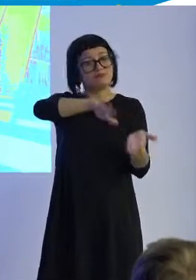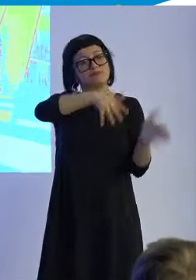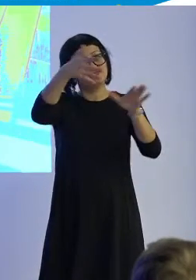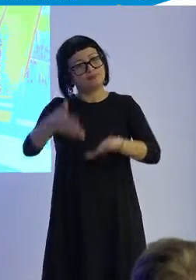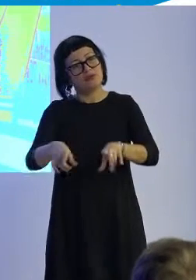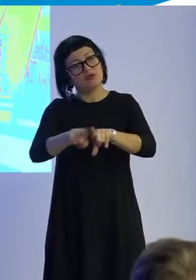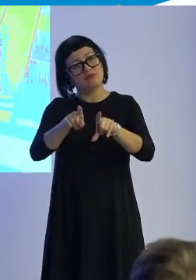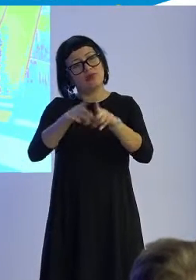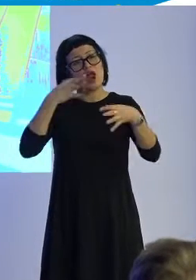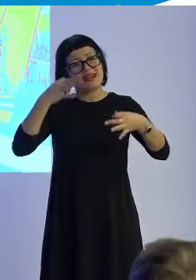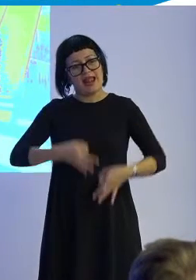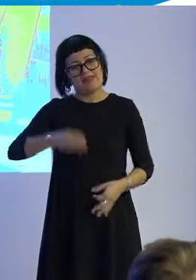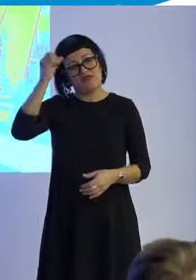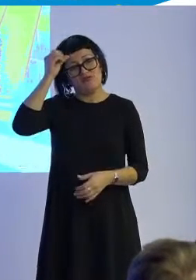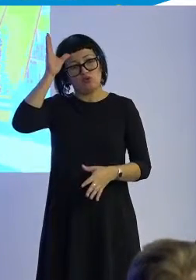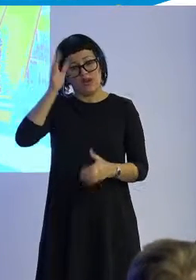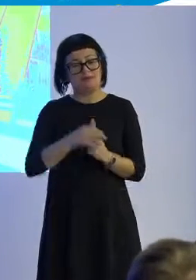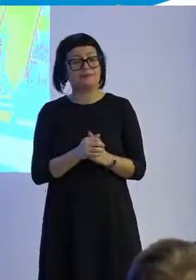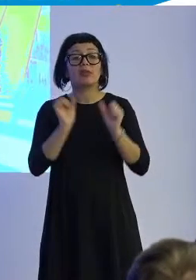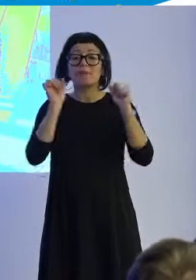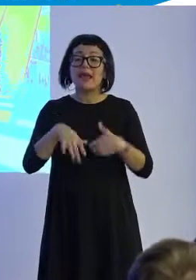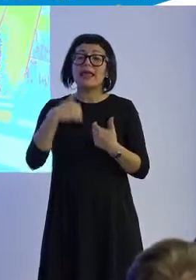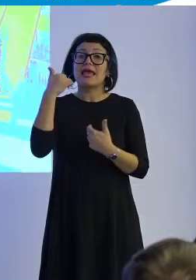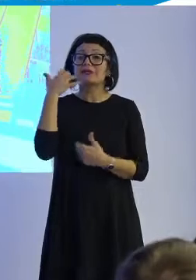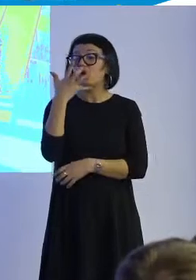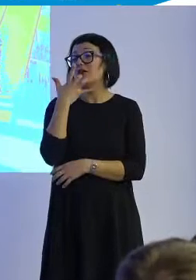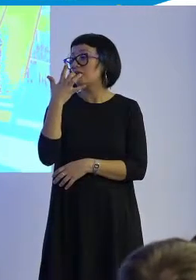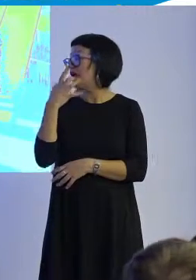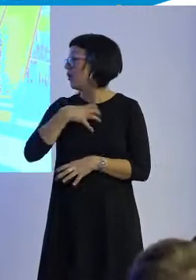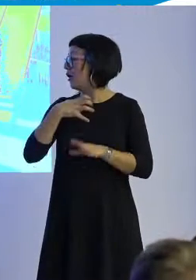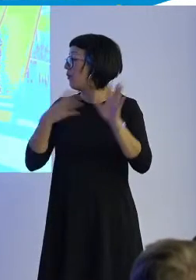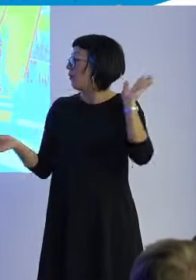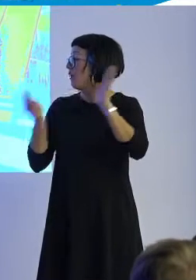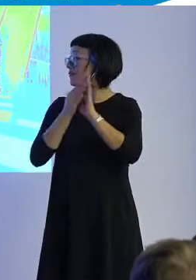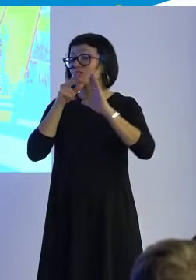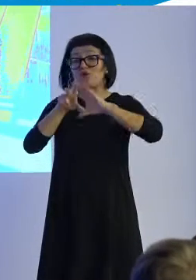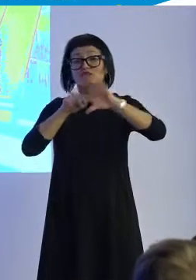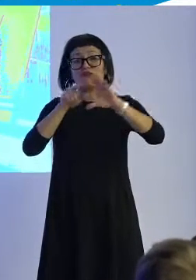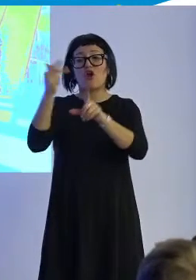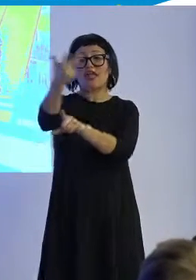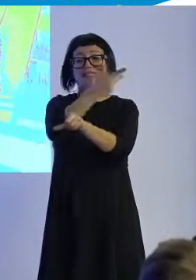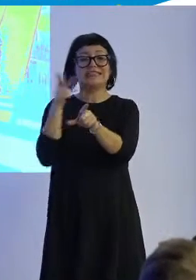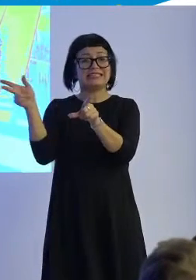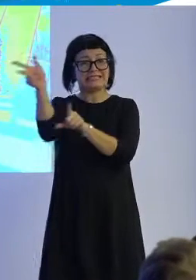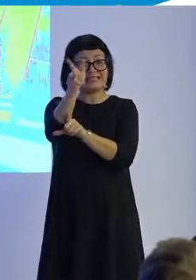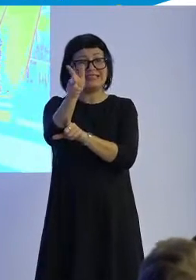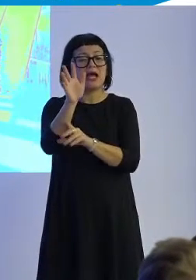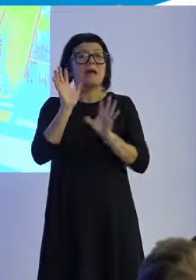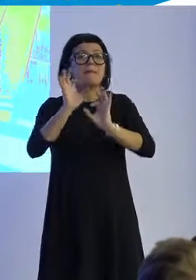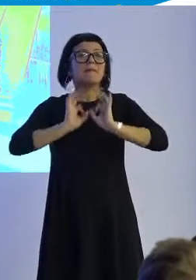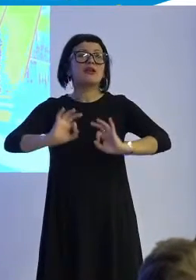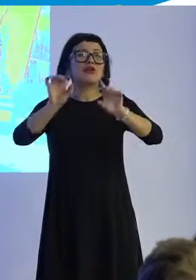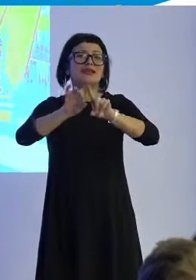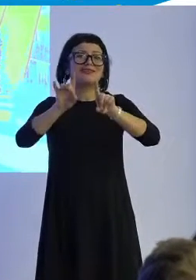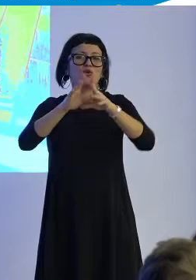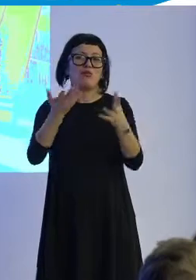parte de realidad virtual. Vale. Aquí esto es un ejemplo que no podemos poner porque es un vídeo en 360, ¿vale? Pero es una cabecera